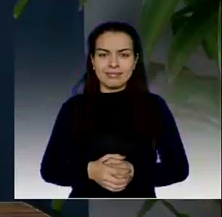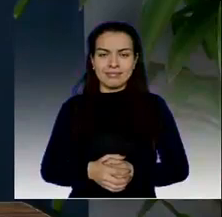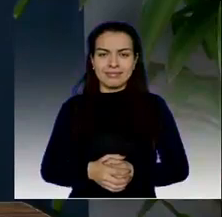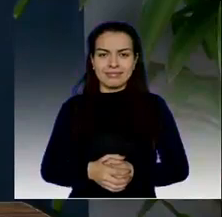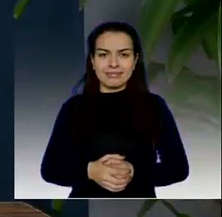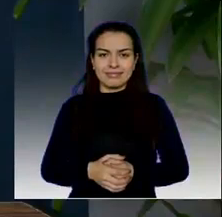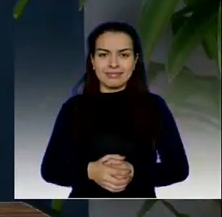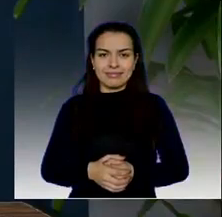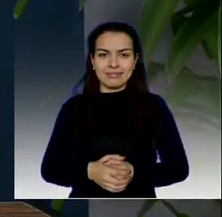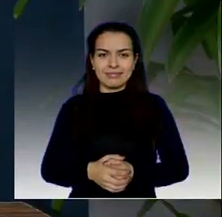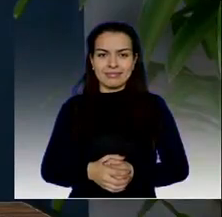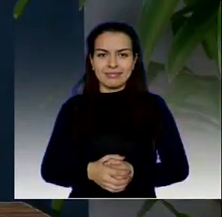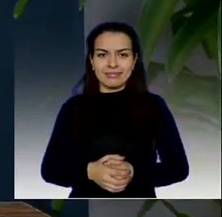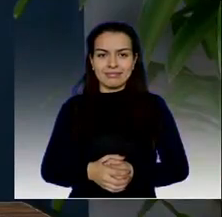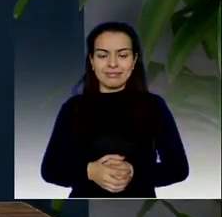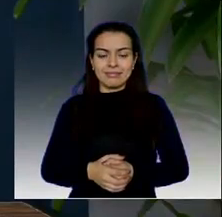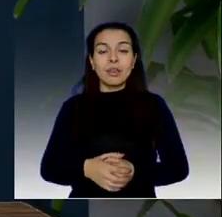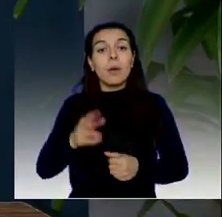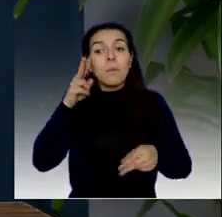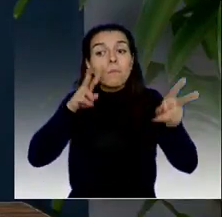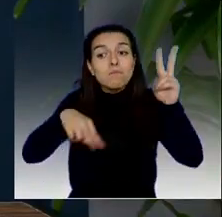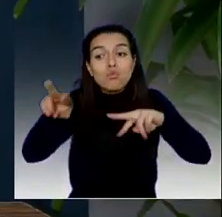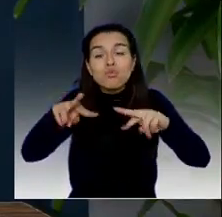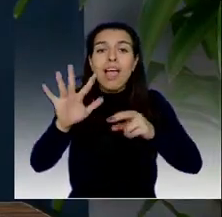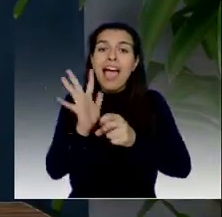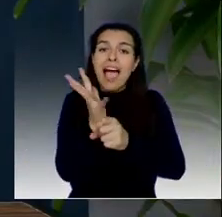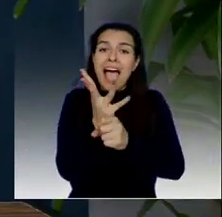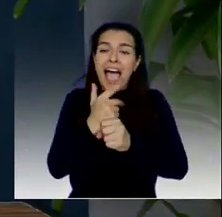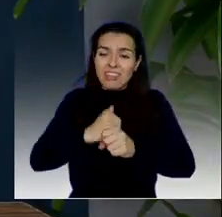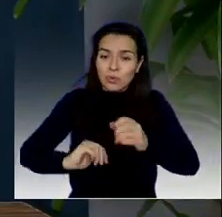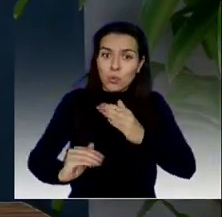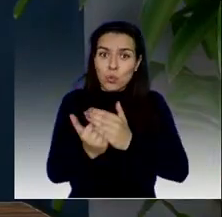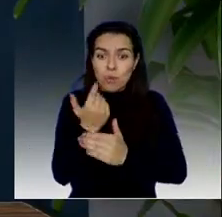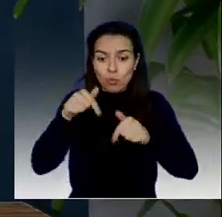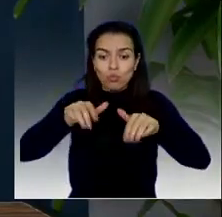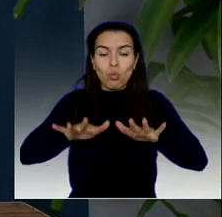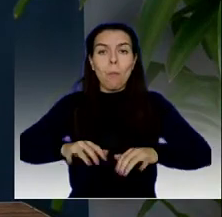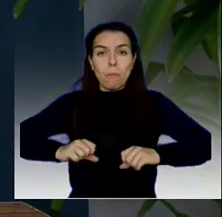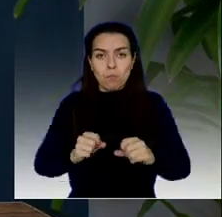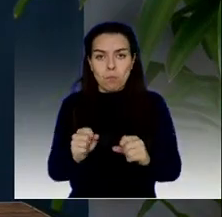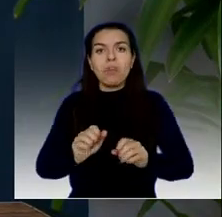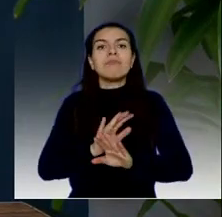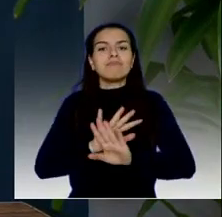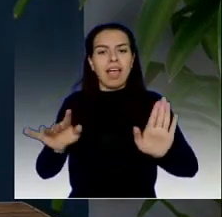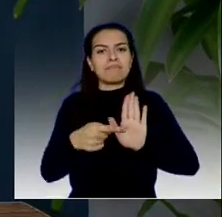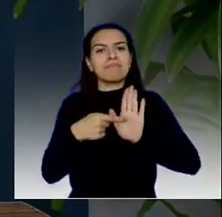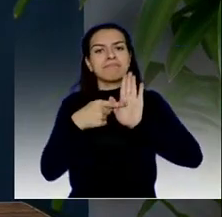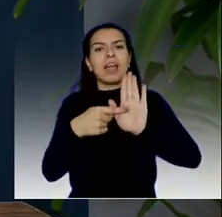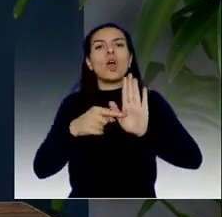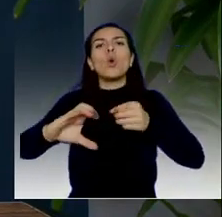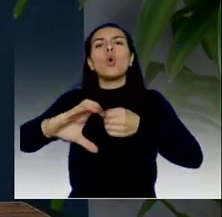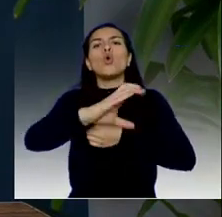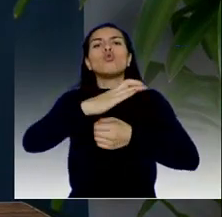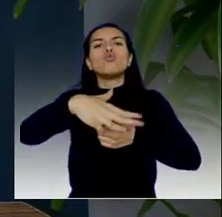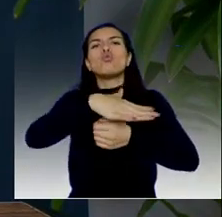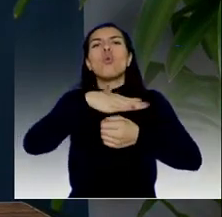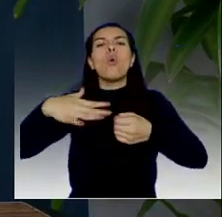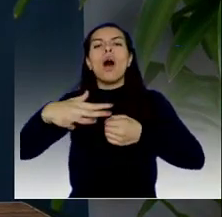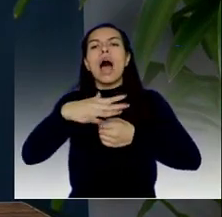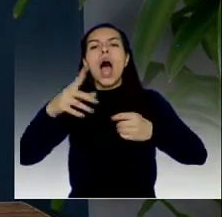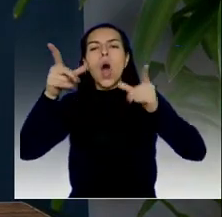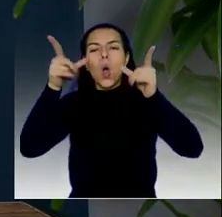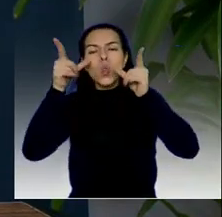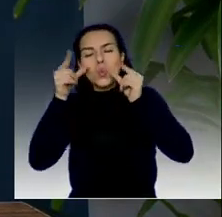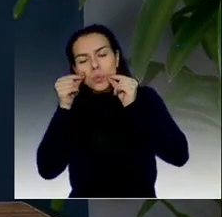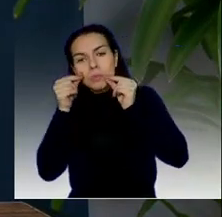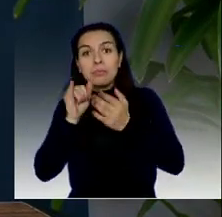y el museo de arte moderno de bogotá y apple lanzaron la exposición ciudades durmientes una muestra que reúne el trabajo de seis fotógrafos de